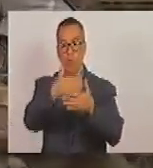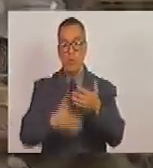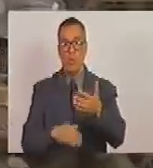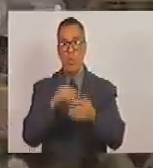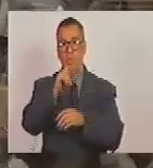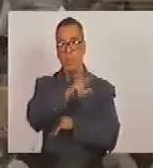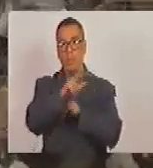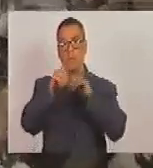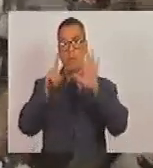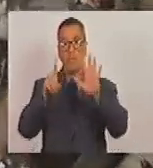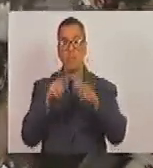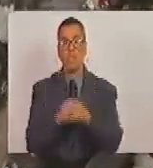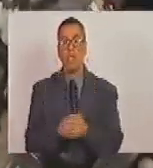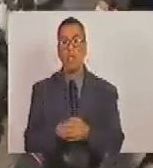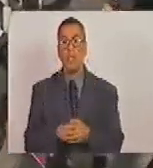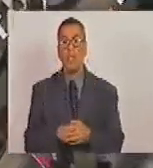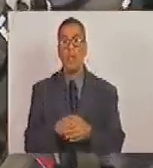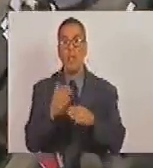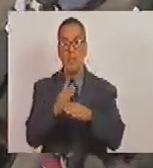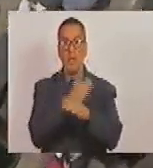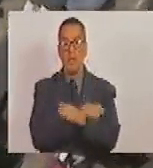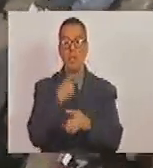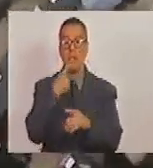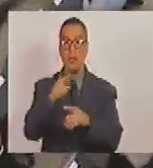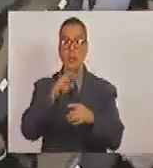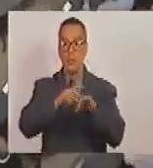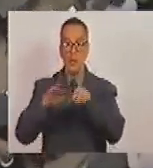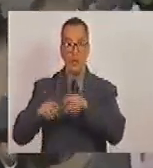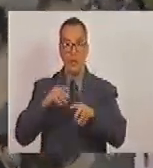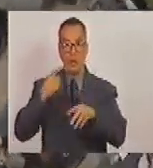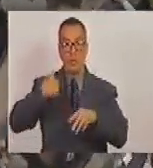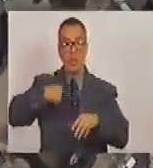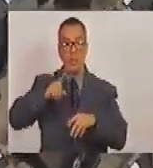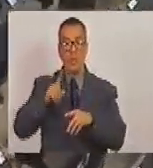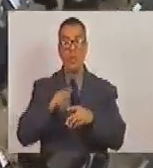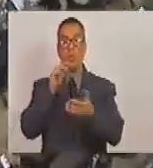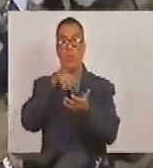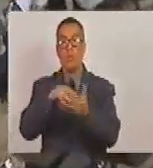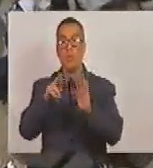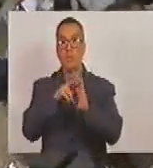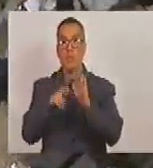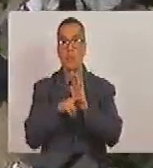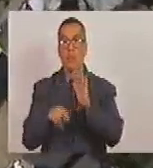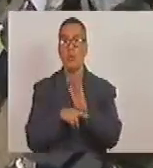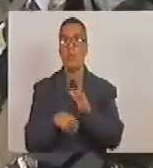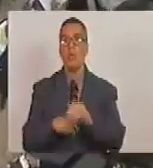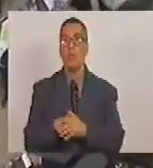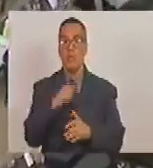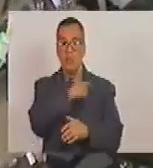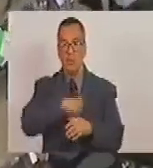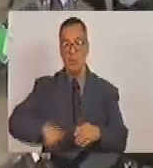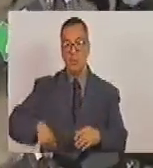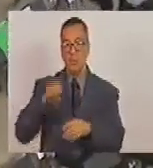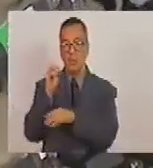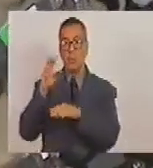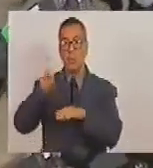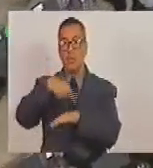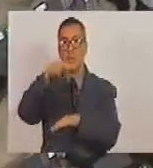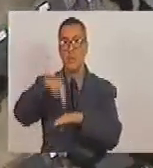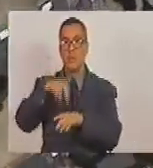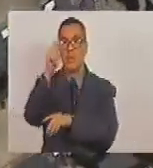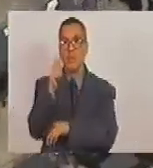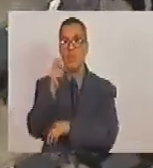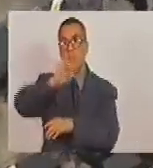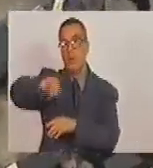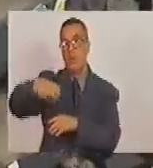número 36. Previo anuncio de secretaría de la existencia del quórum reglamentario, el presidente de la Asamblea Nacional,